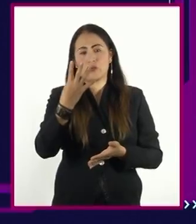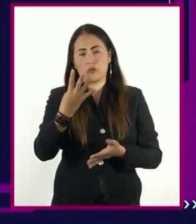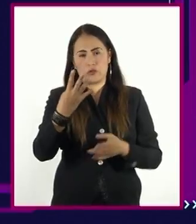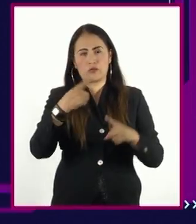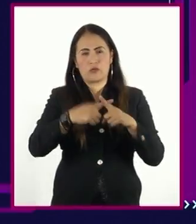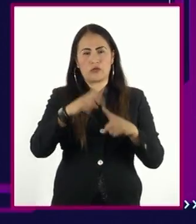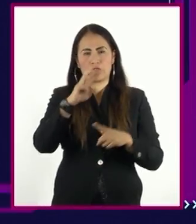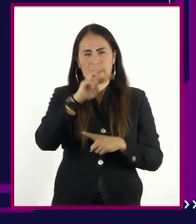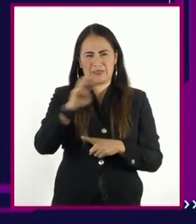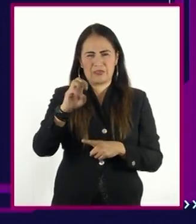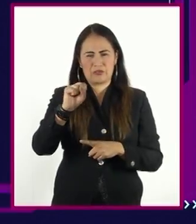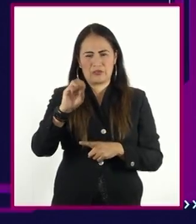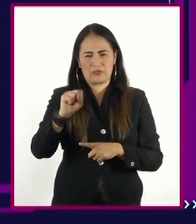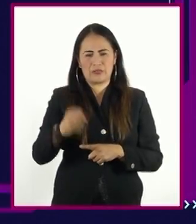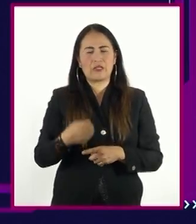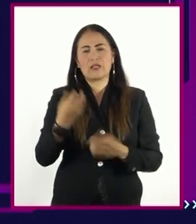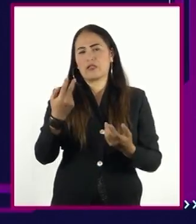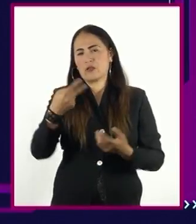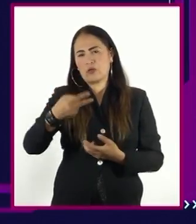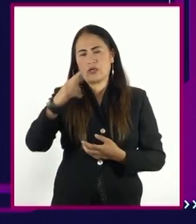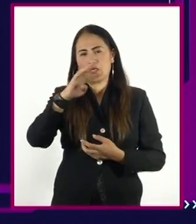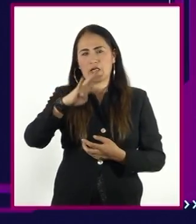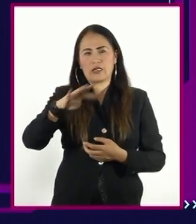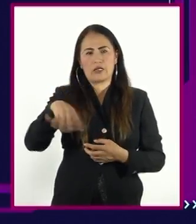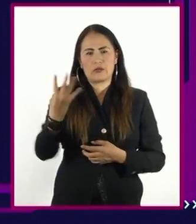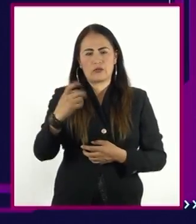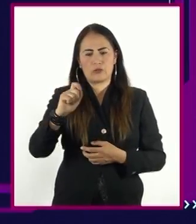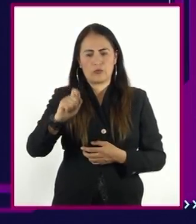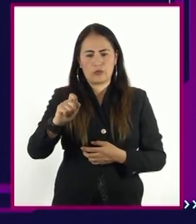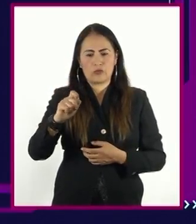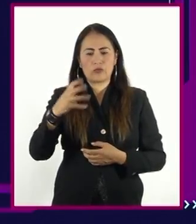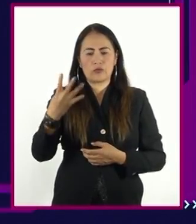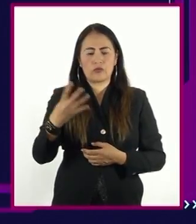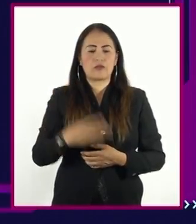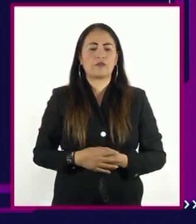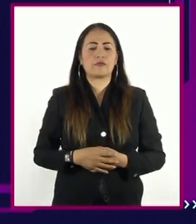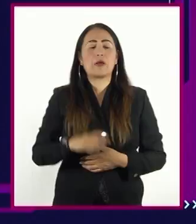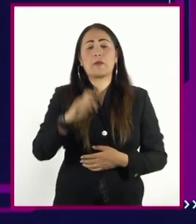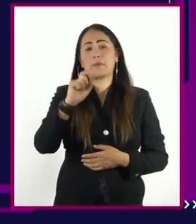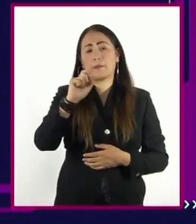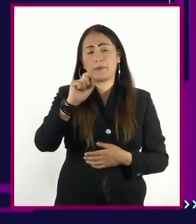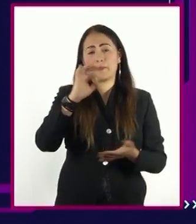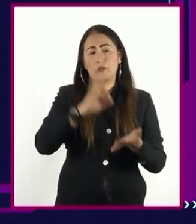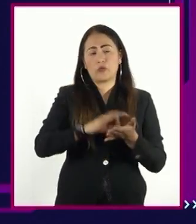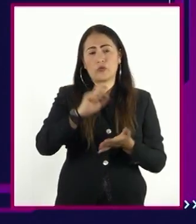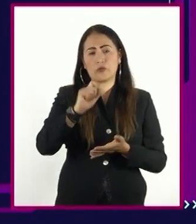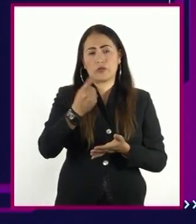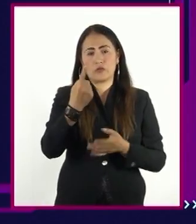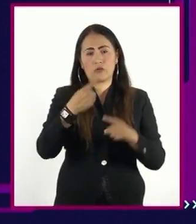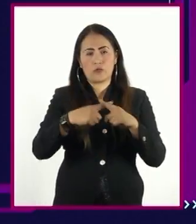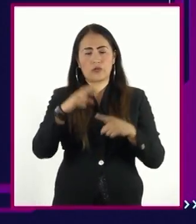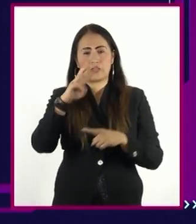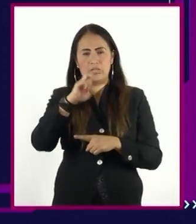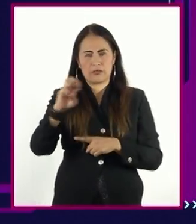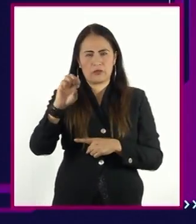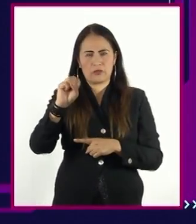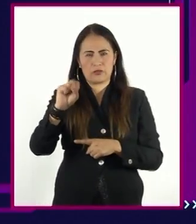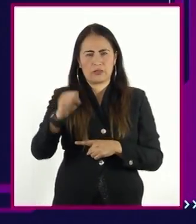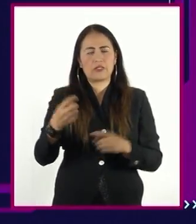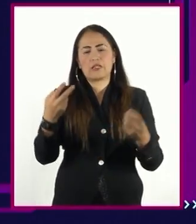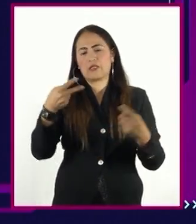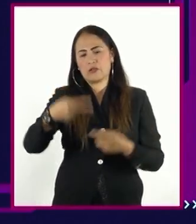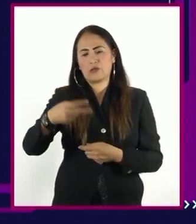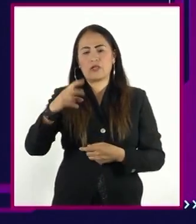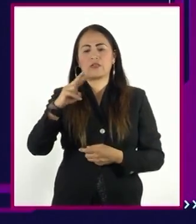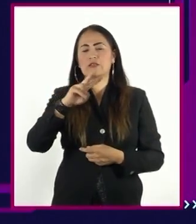14.4 grados y 21 centésimos por 360 es igual a 75.6 grados, lo que nos da un total